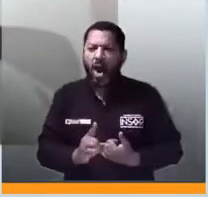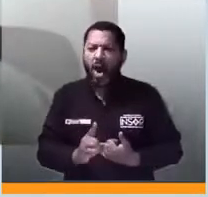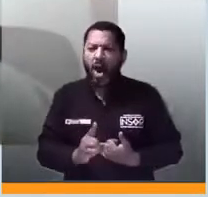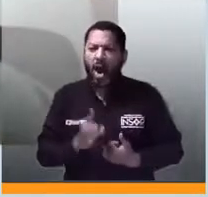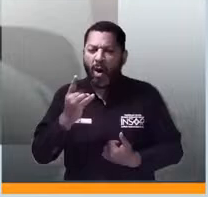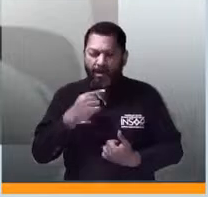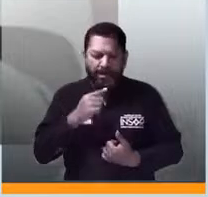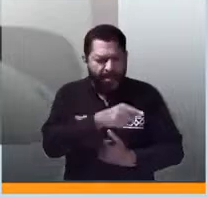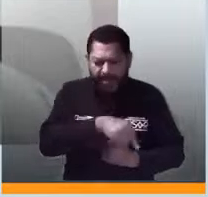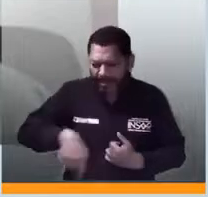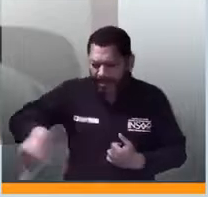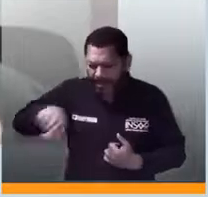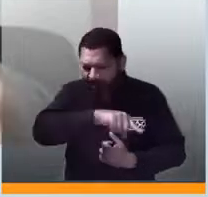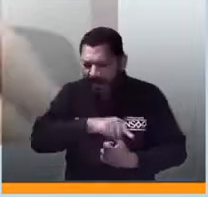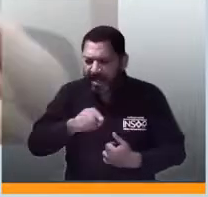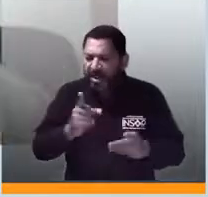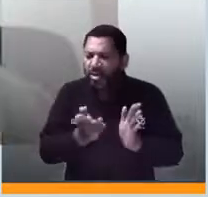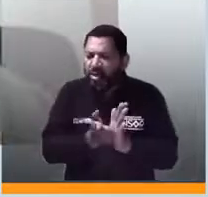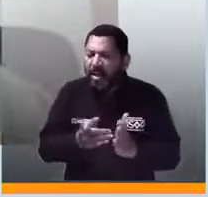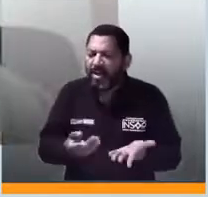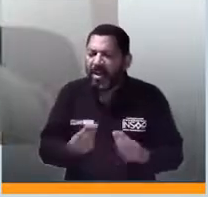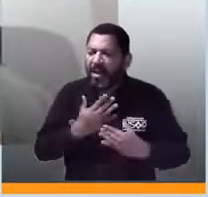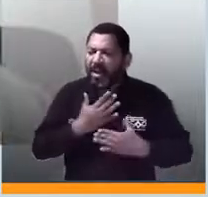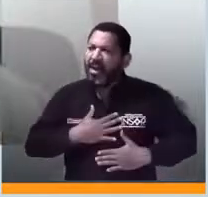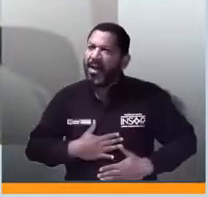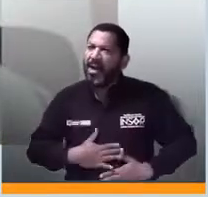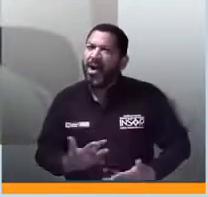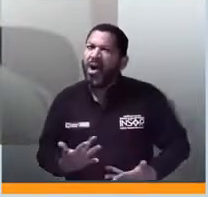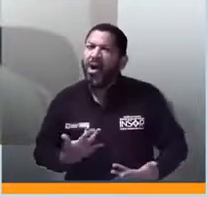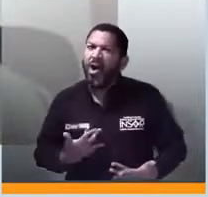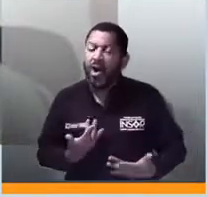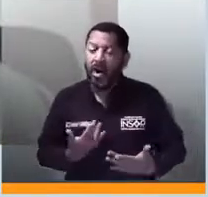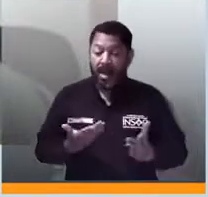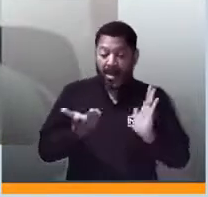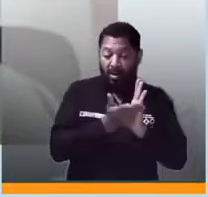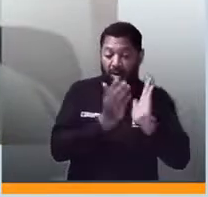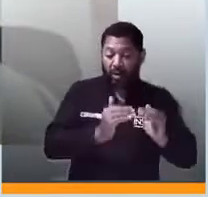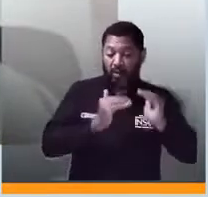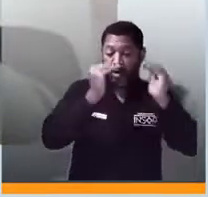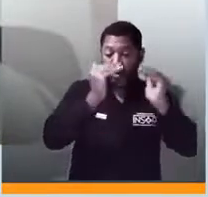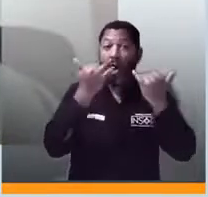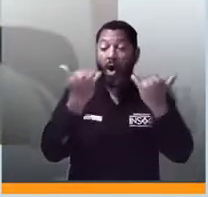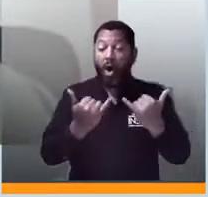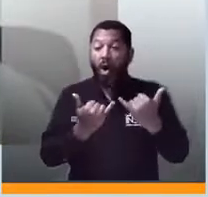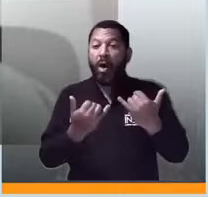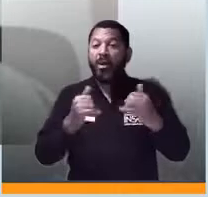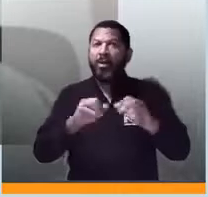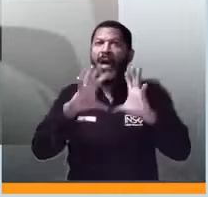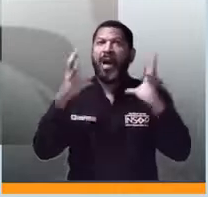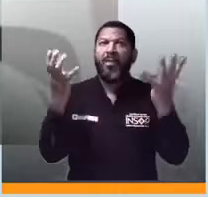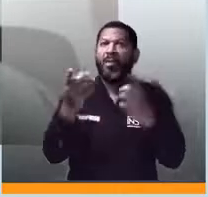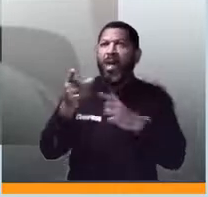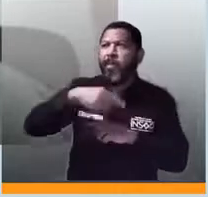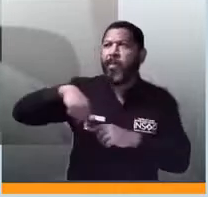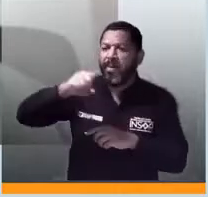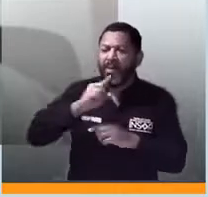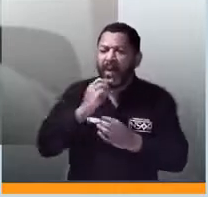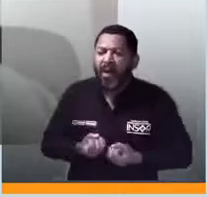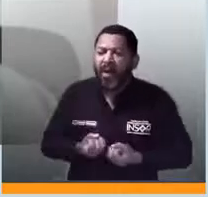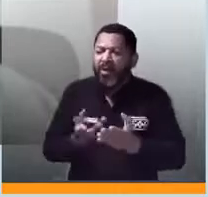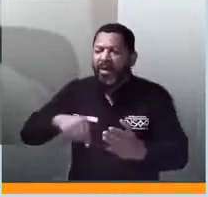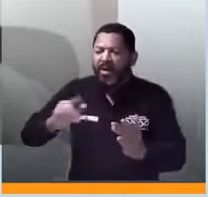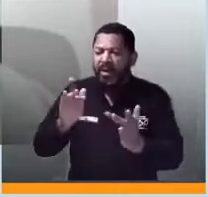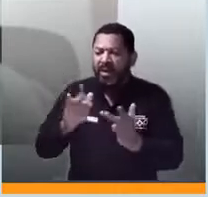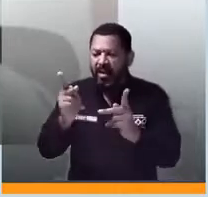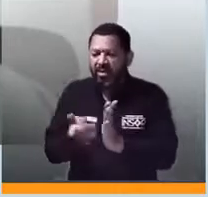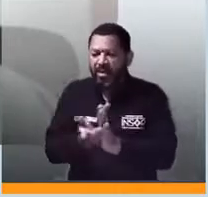mis estudiantes? ¿O qué ofrece una institución de educación superior hoy en el mundo que vivimos a nuestros estudiantes? Y hemos